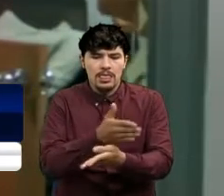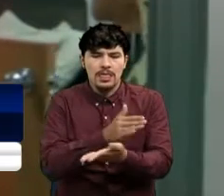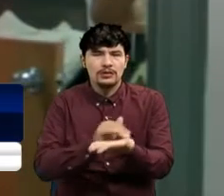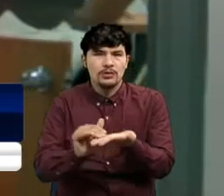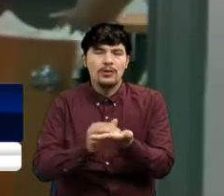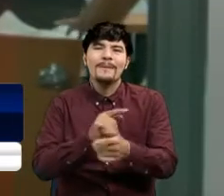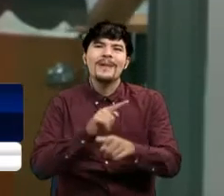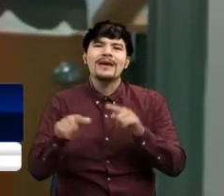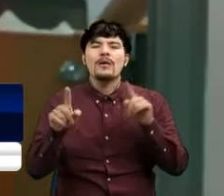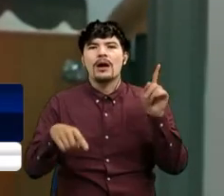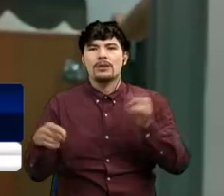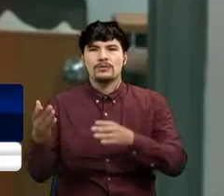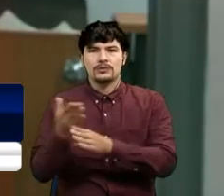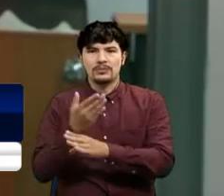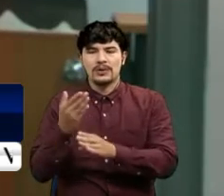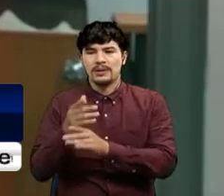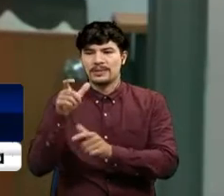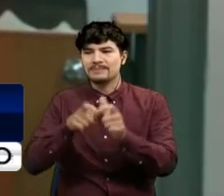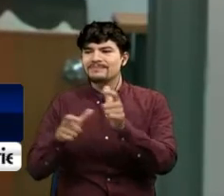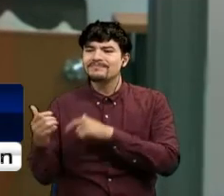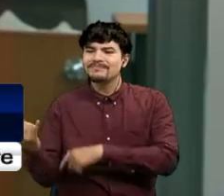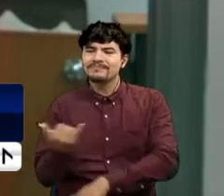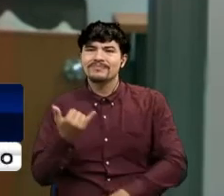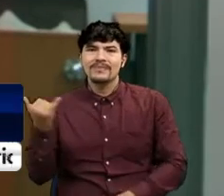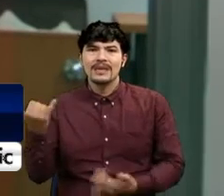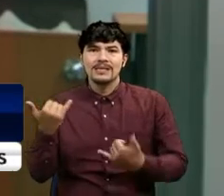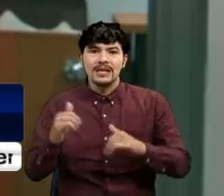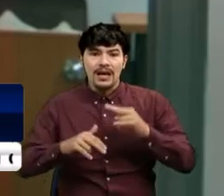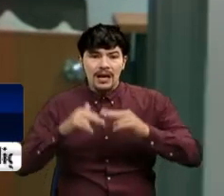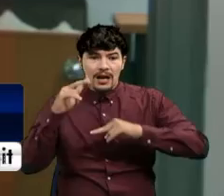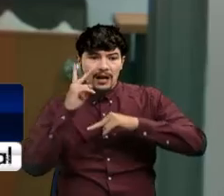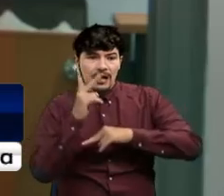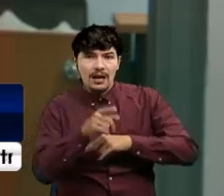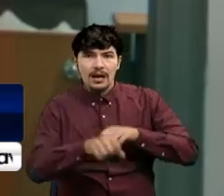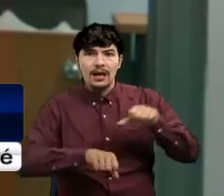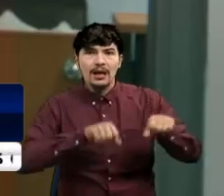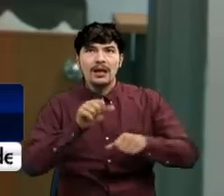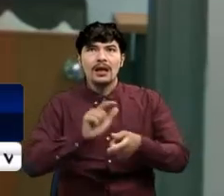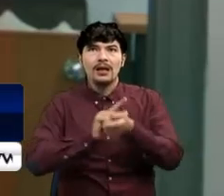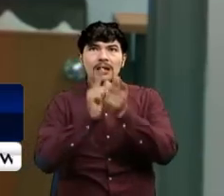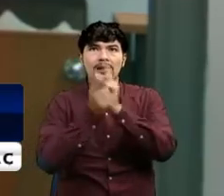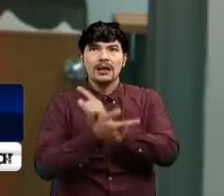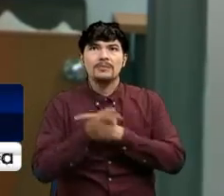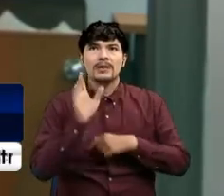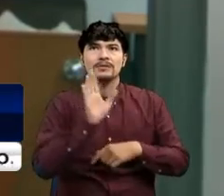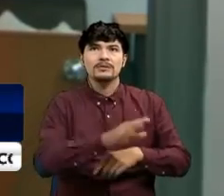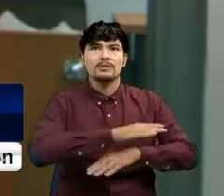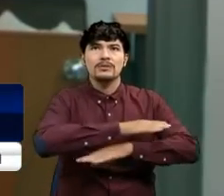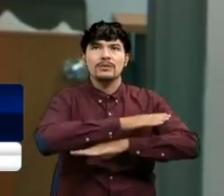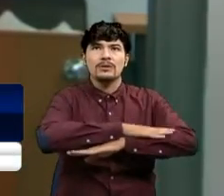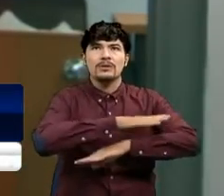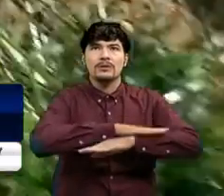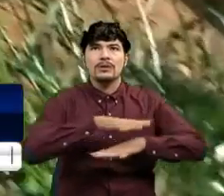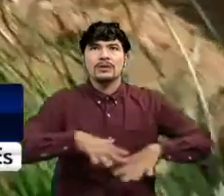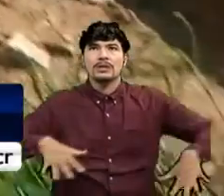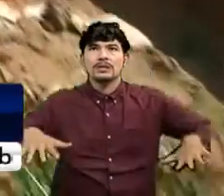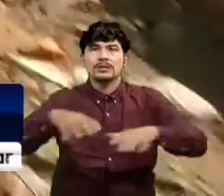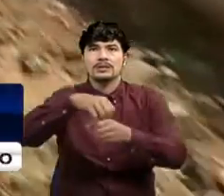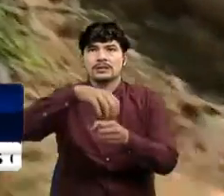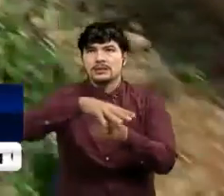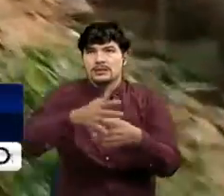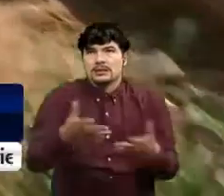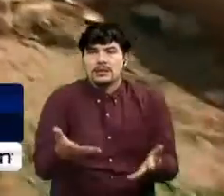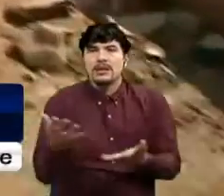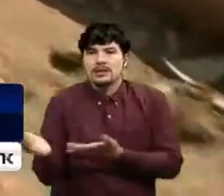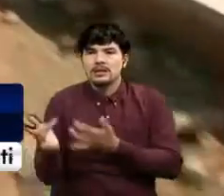inconvenientes con algunas personas que dadas las obras de la cicloruta pues tienen que cambiar sus comportamientos sobre el espacio público porque se